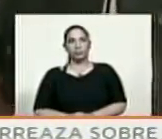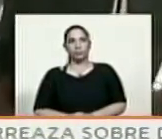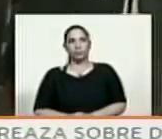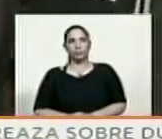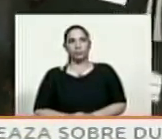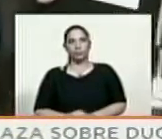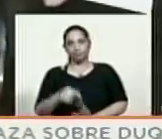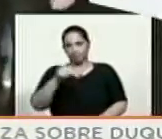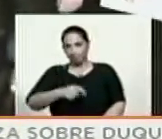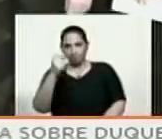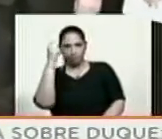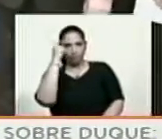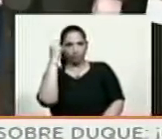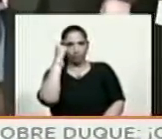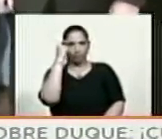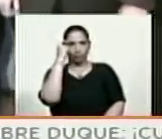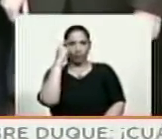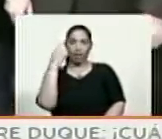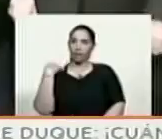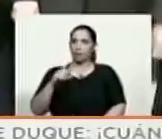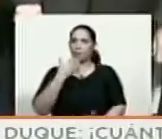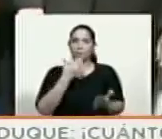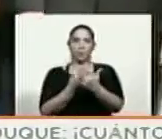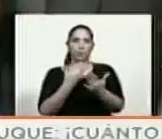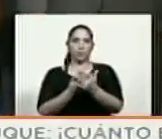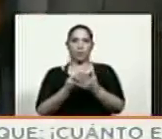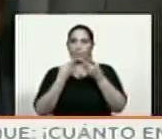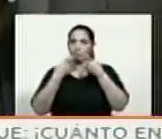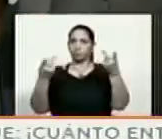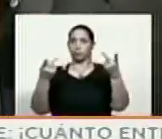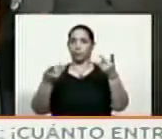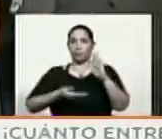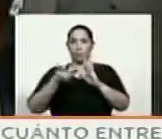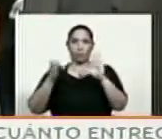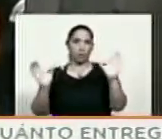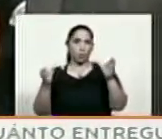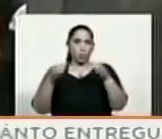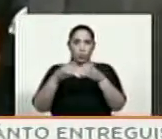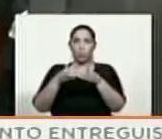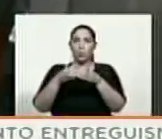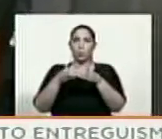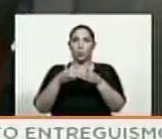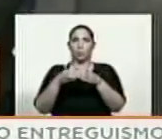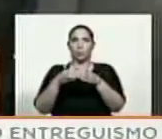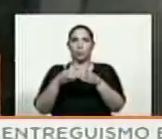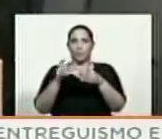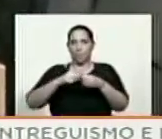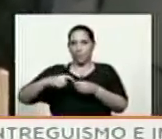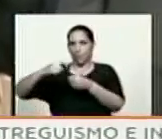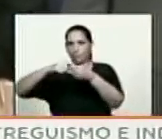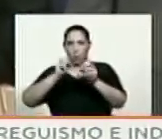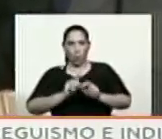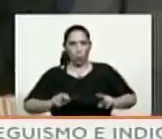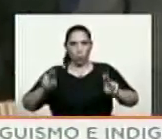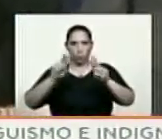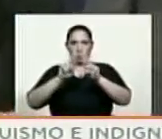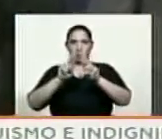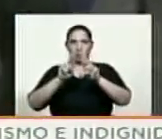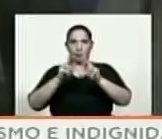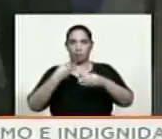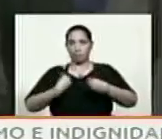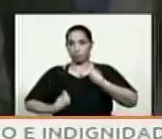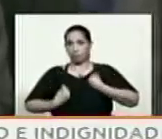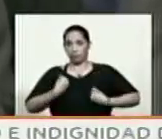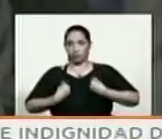El día de hoy tenemos el propósito de anunciar que un importante grupo de Estados miembros de las Naciones Unidas, preocupados por